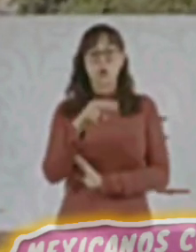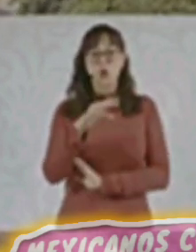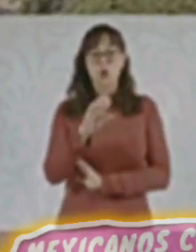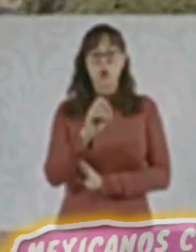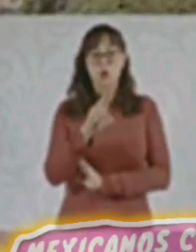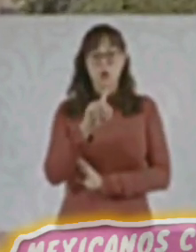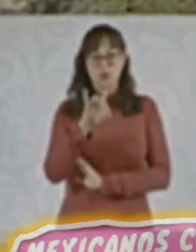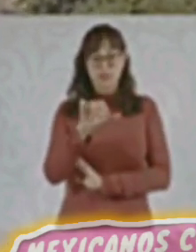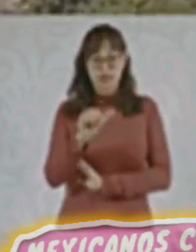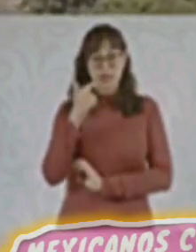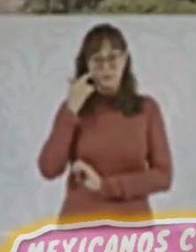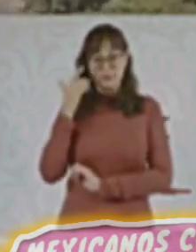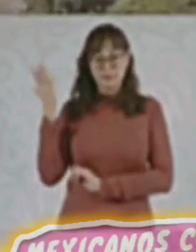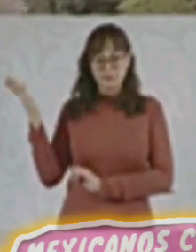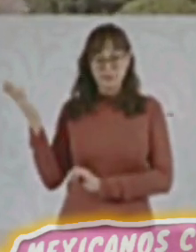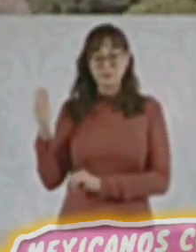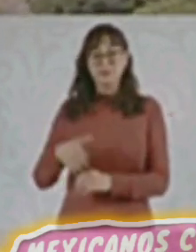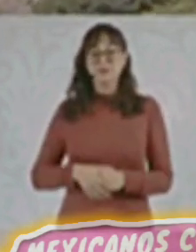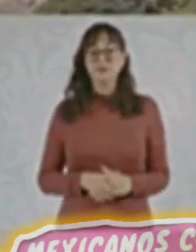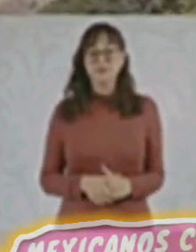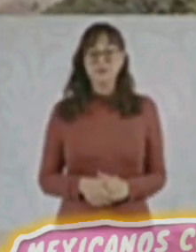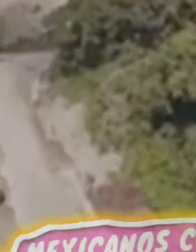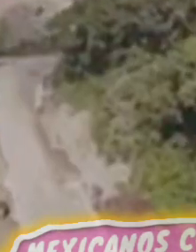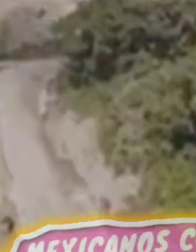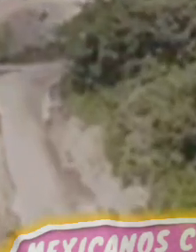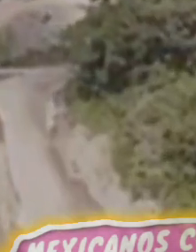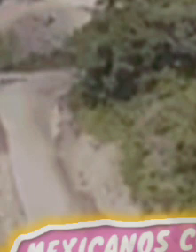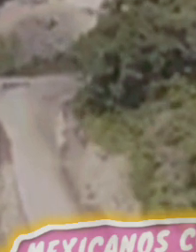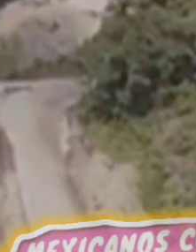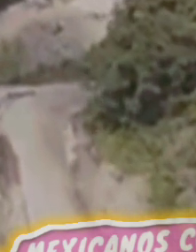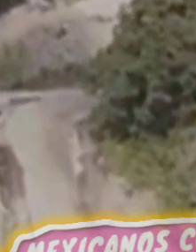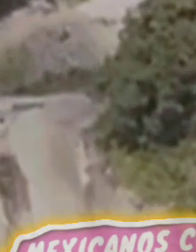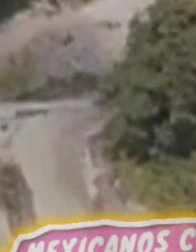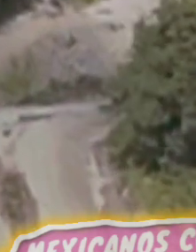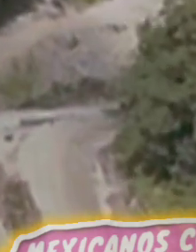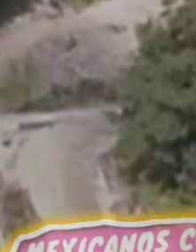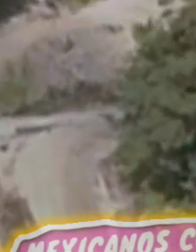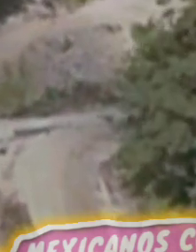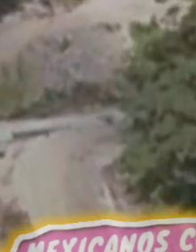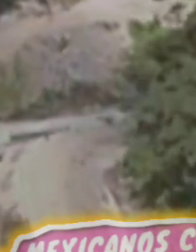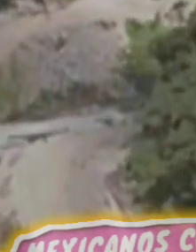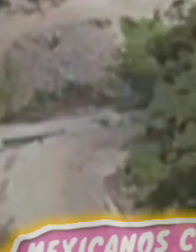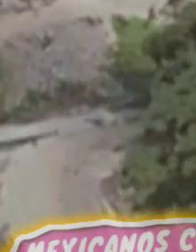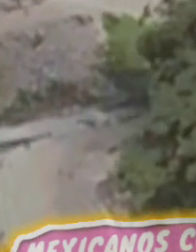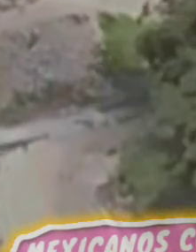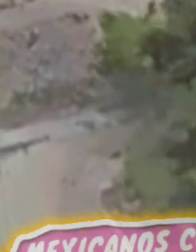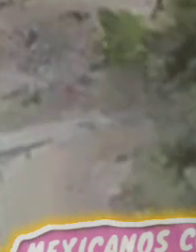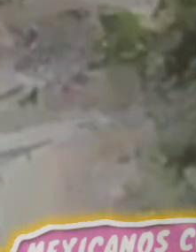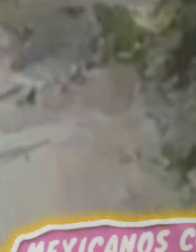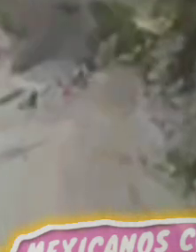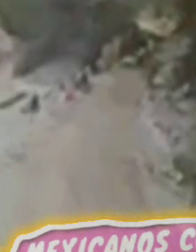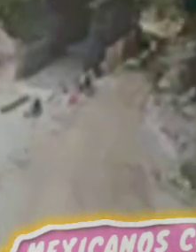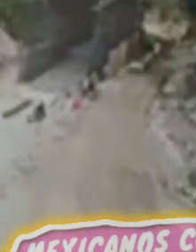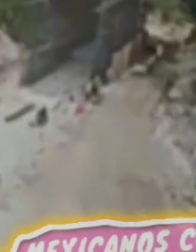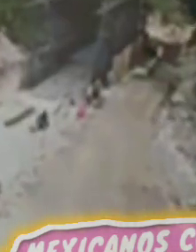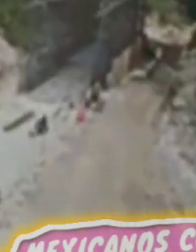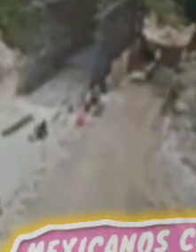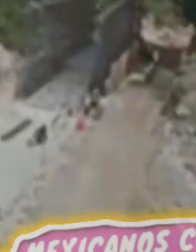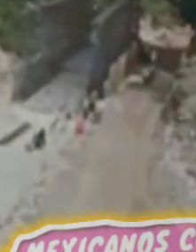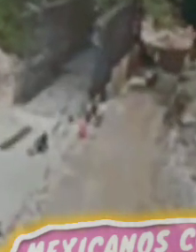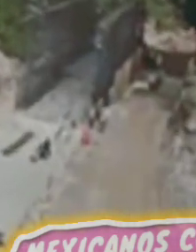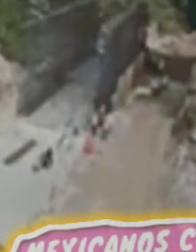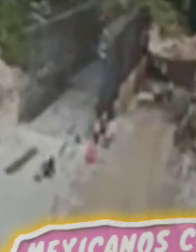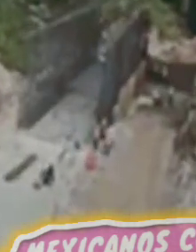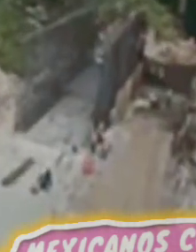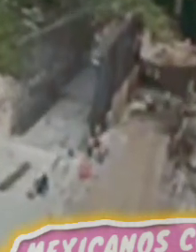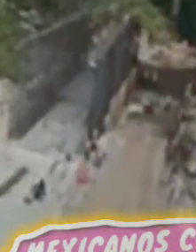Obrador hace unos meses. Aquí tenemos, este puente es un puente tipo arco metálico,